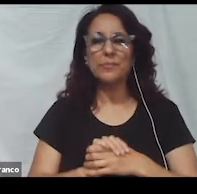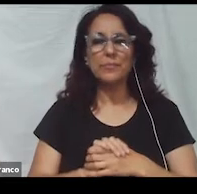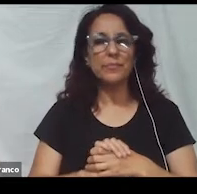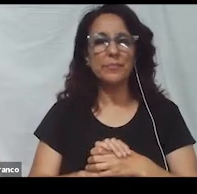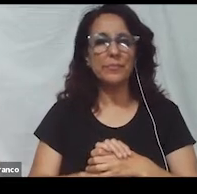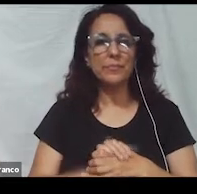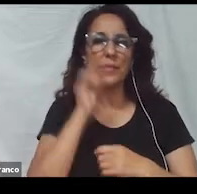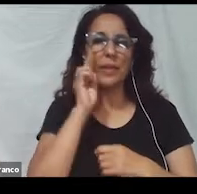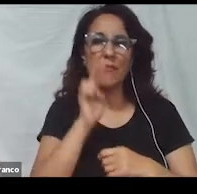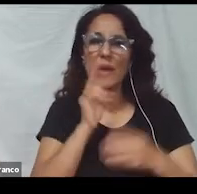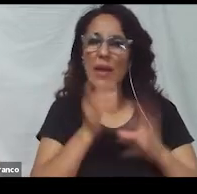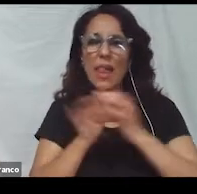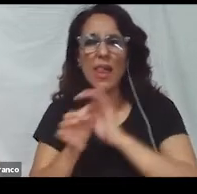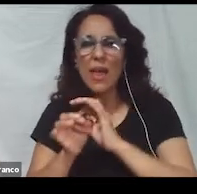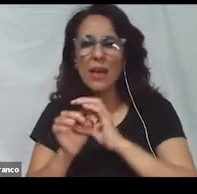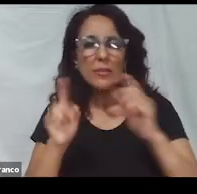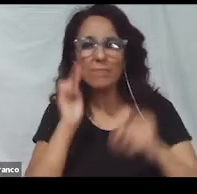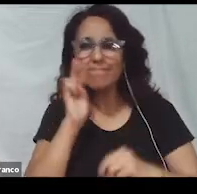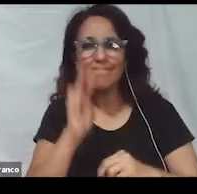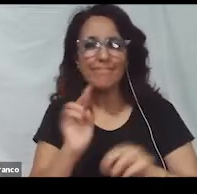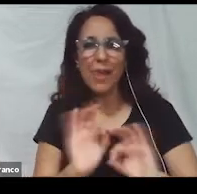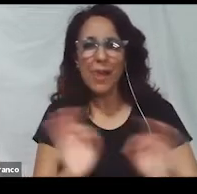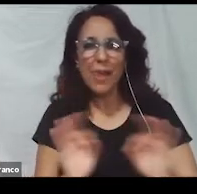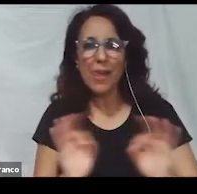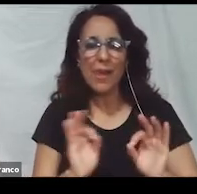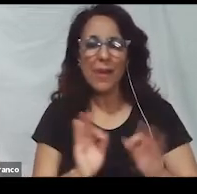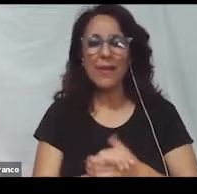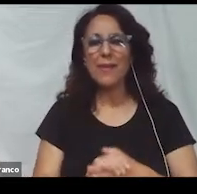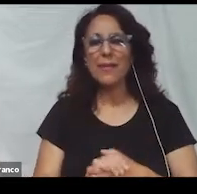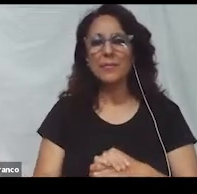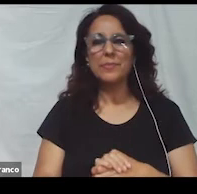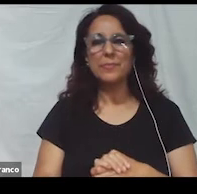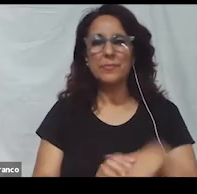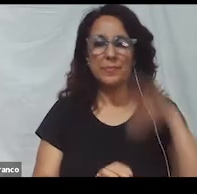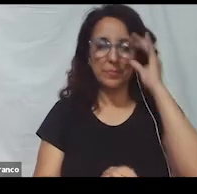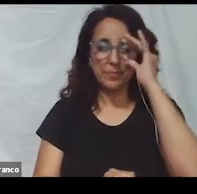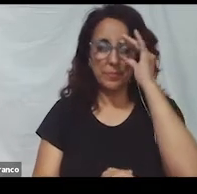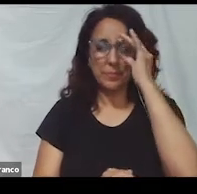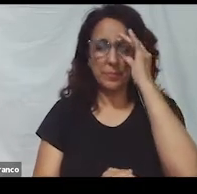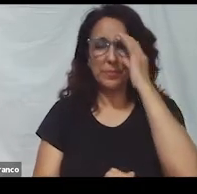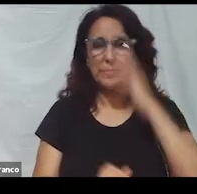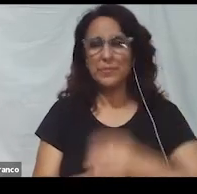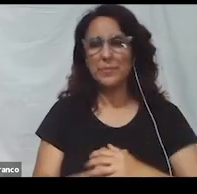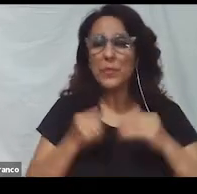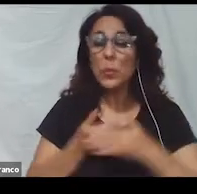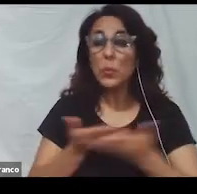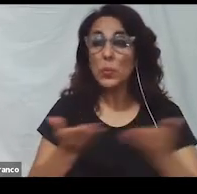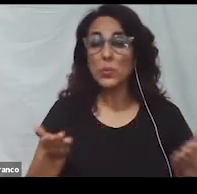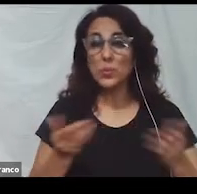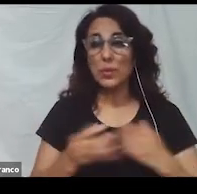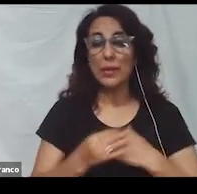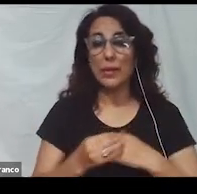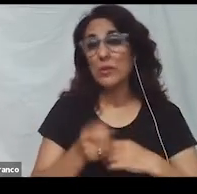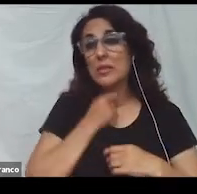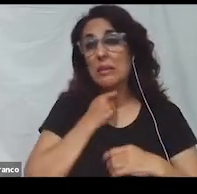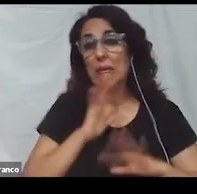ejemplo. Inicialmente no se ve ese botón o ese enlace. Y al apretar Tab, se ve y el usuario lector de pantalla,